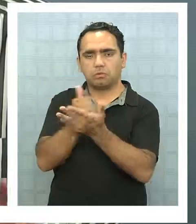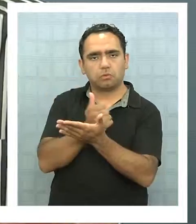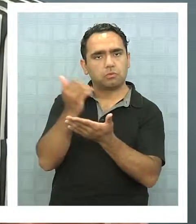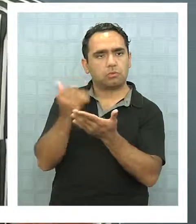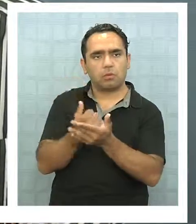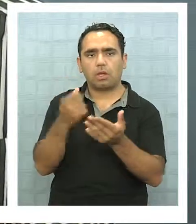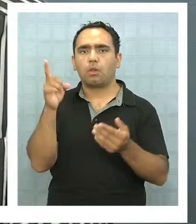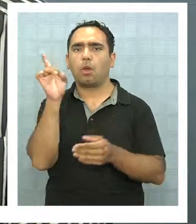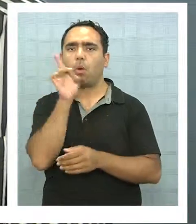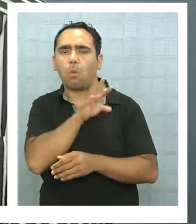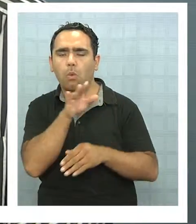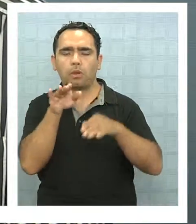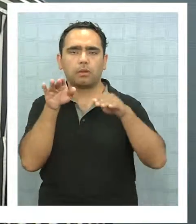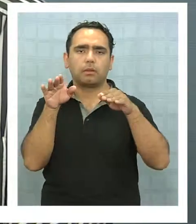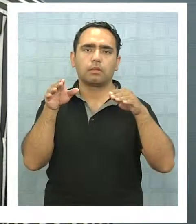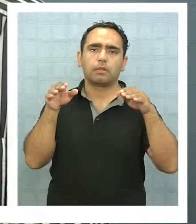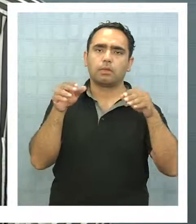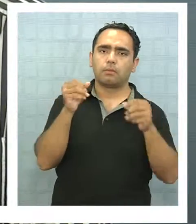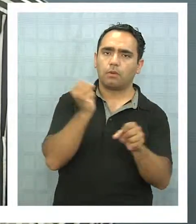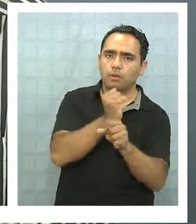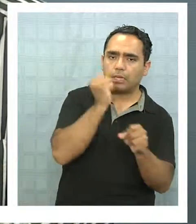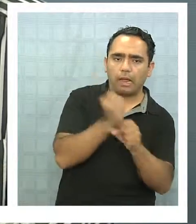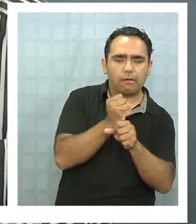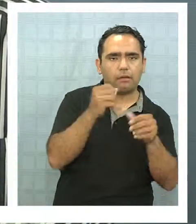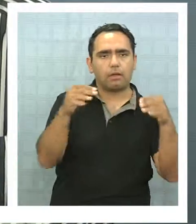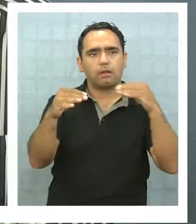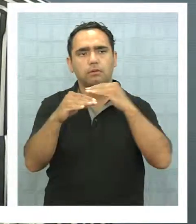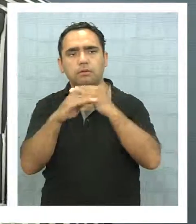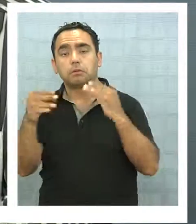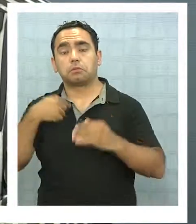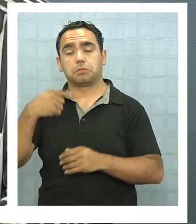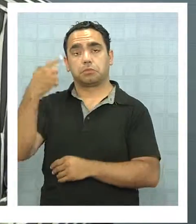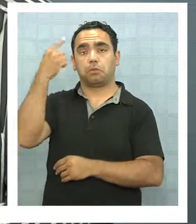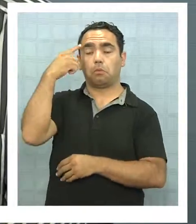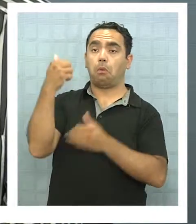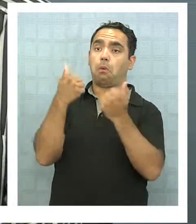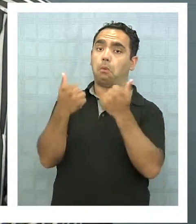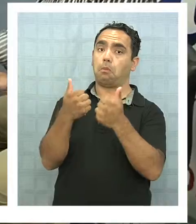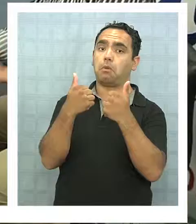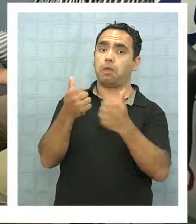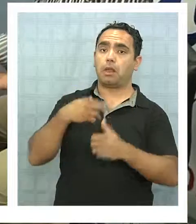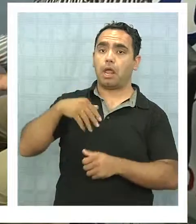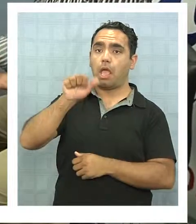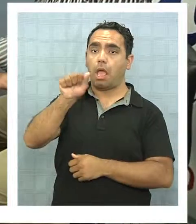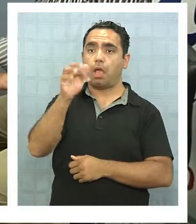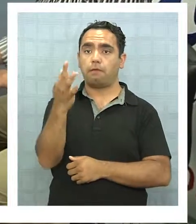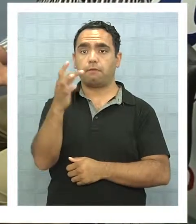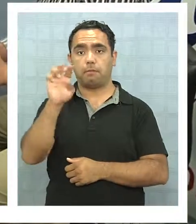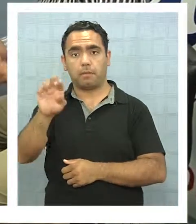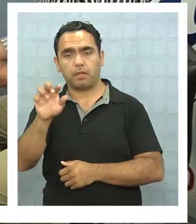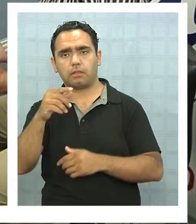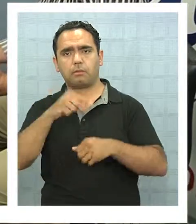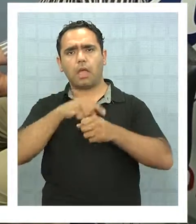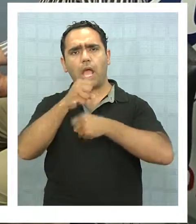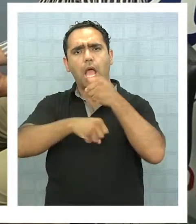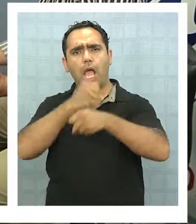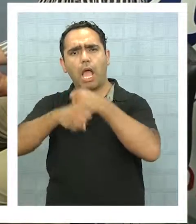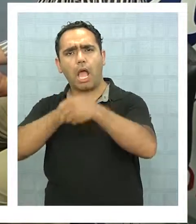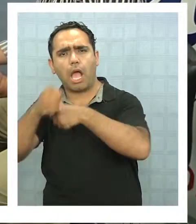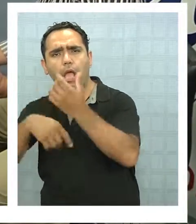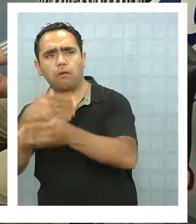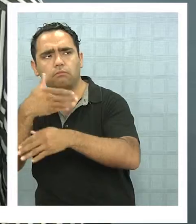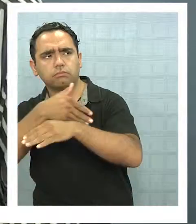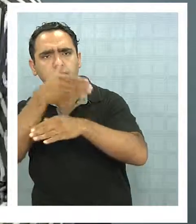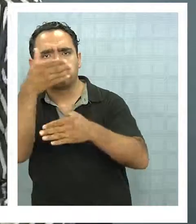lo último que había tenido en su vida laboral, ¿cierto? Por lo tanto, uno decía, bueno, parece que esta cosa es buena, digamos. Estuvimos durante mucho